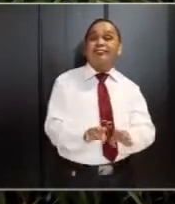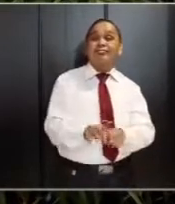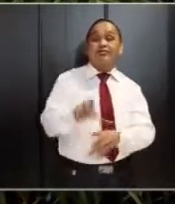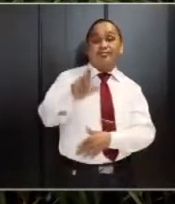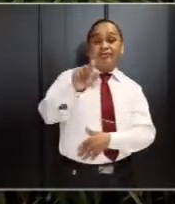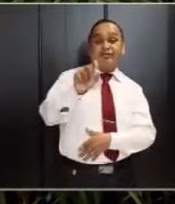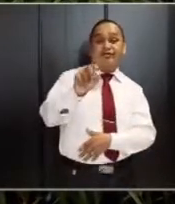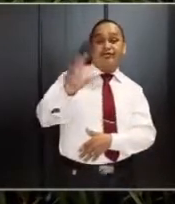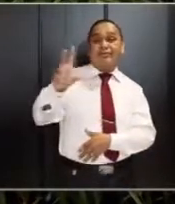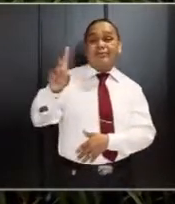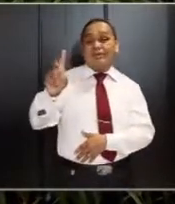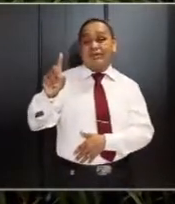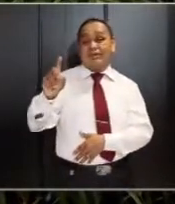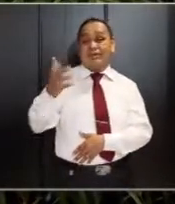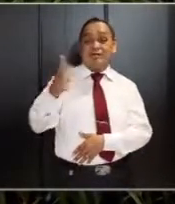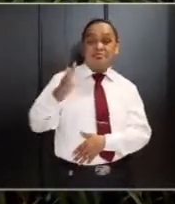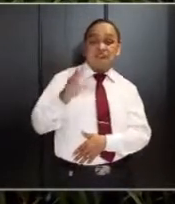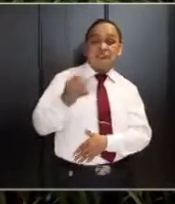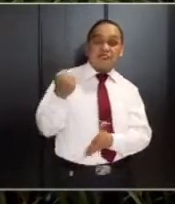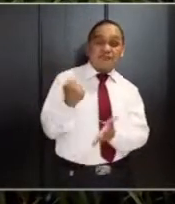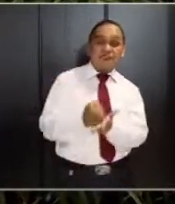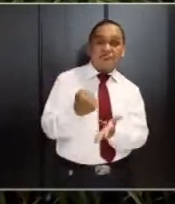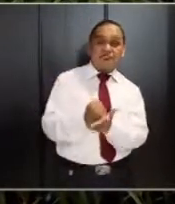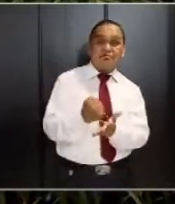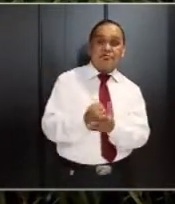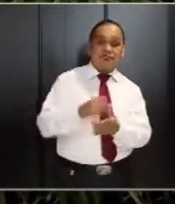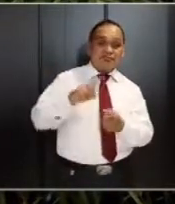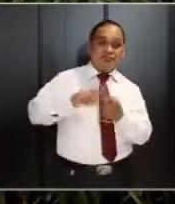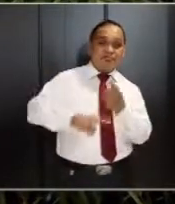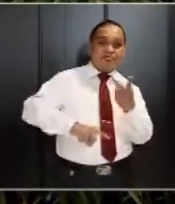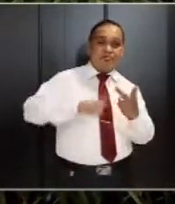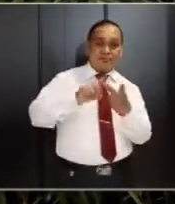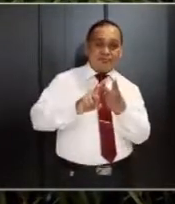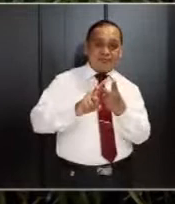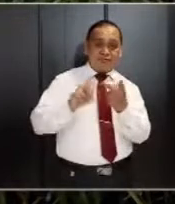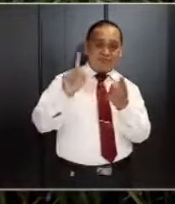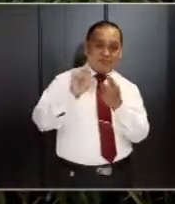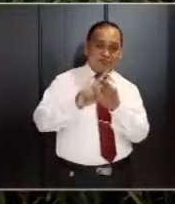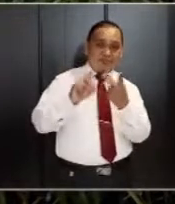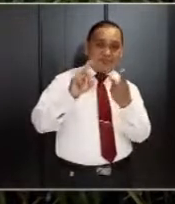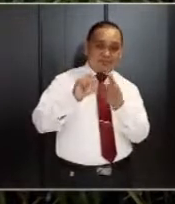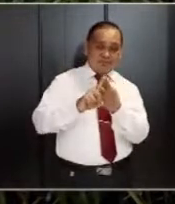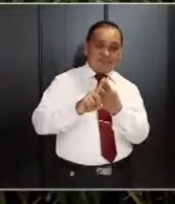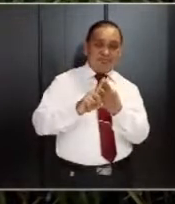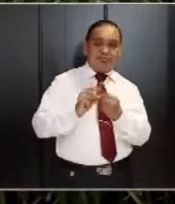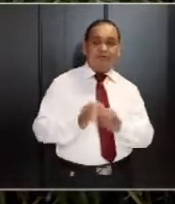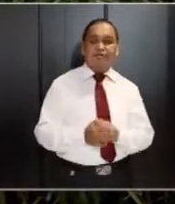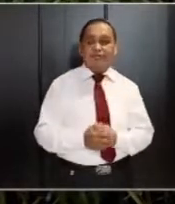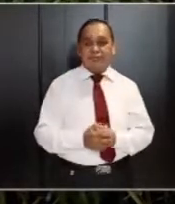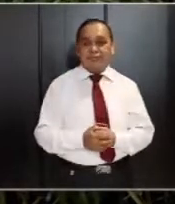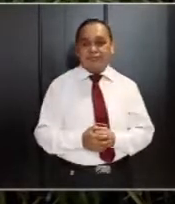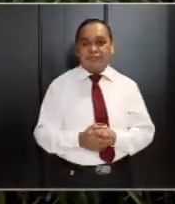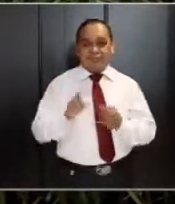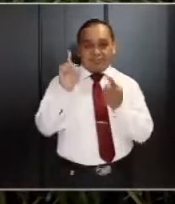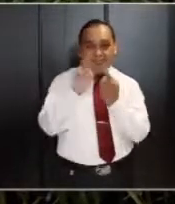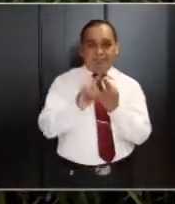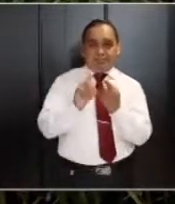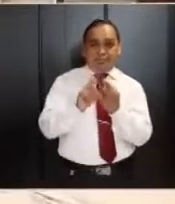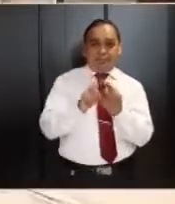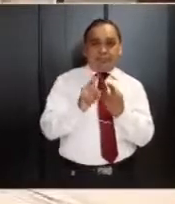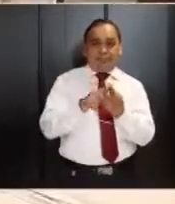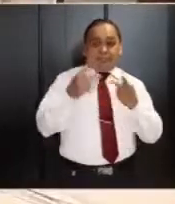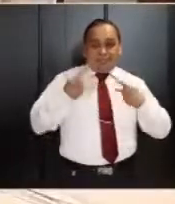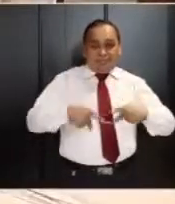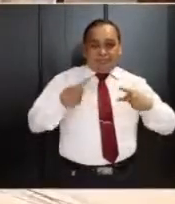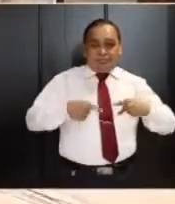2030, el programa 2030, que nos obliga a dos cosas importantes, dos condicionantes importantes. El primero es emplear mano de obra